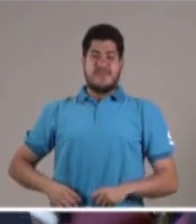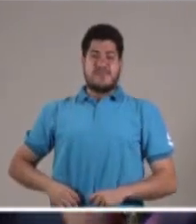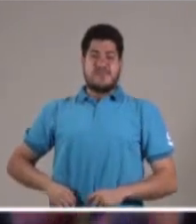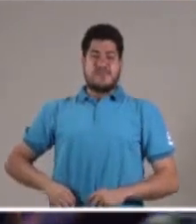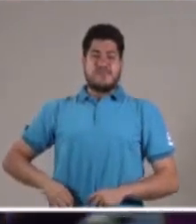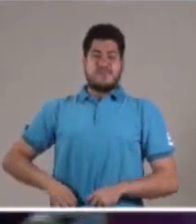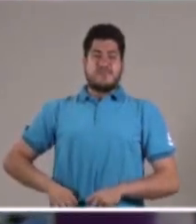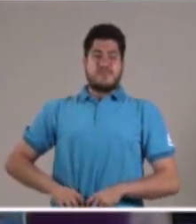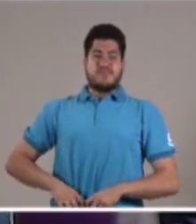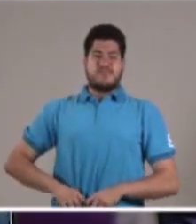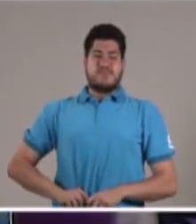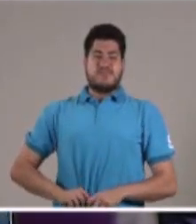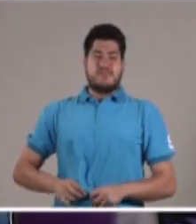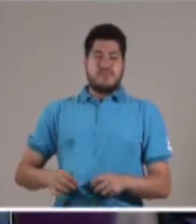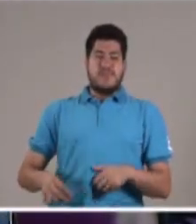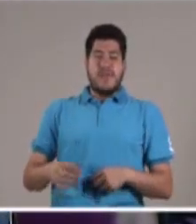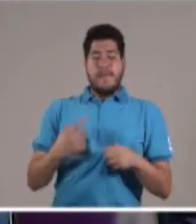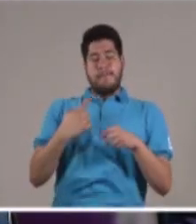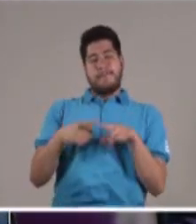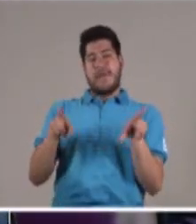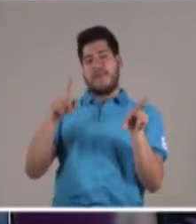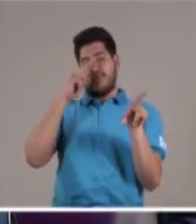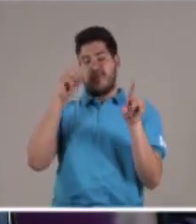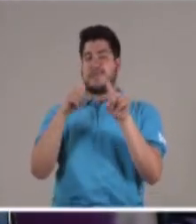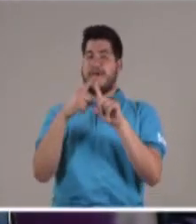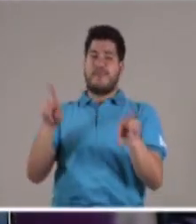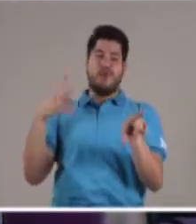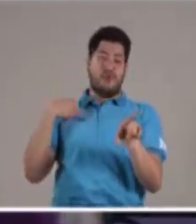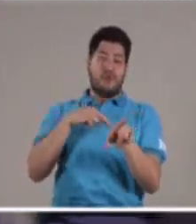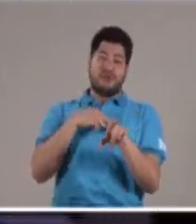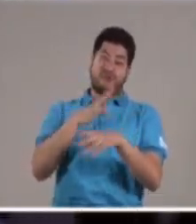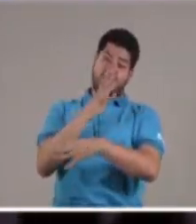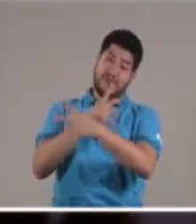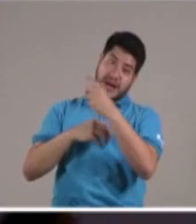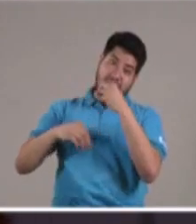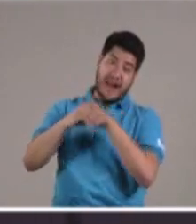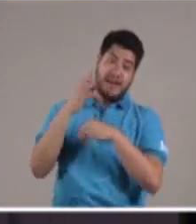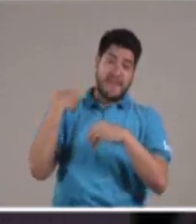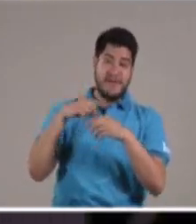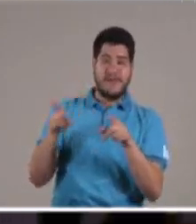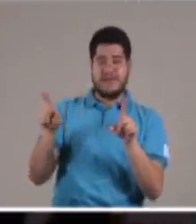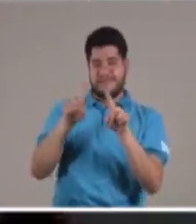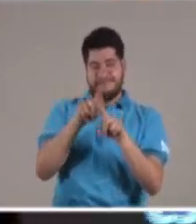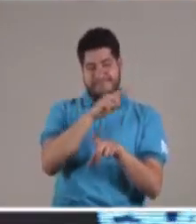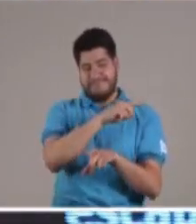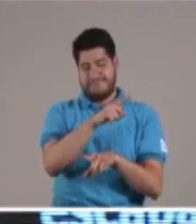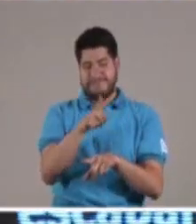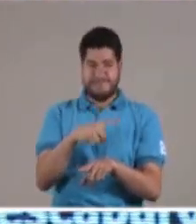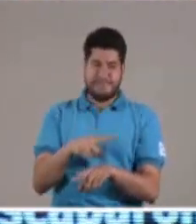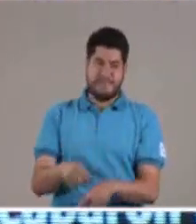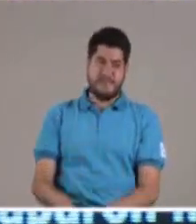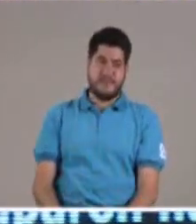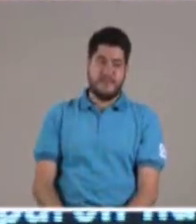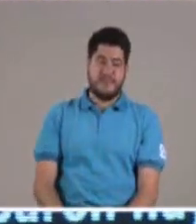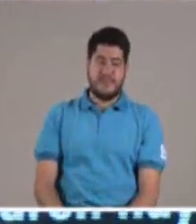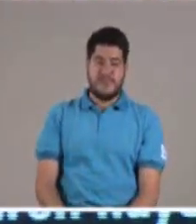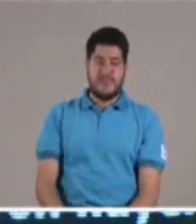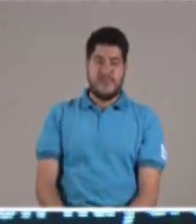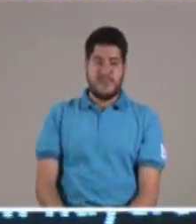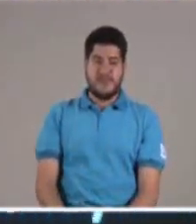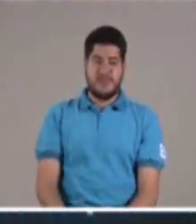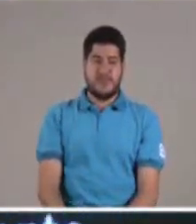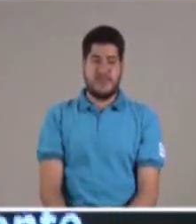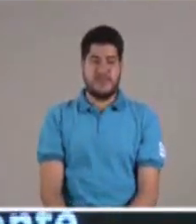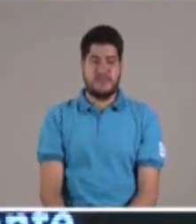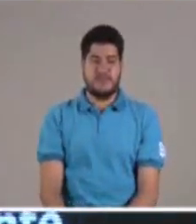pero tampoco convertirse a ellos porque la Biblia dice claramente conviértanse ellos a ti no te conviertas tú